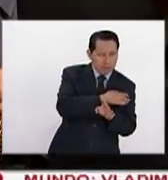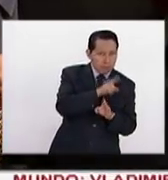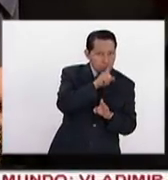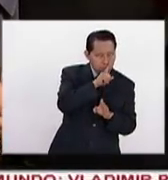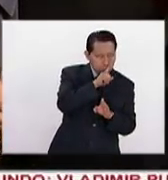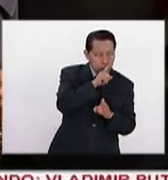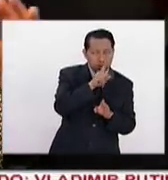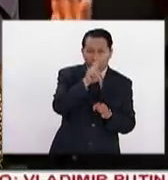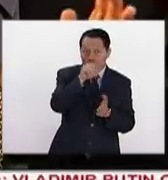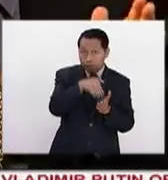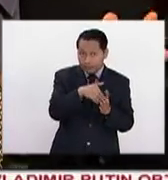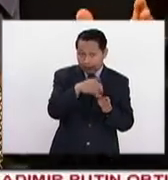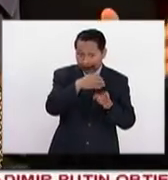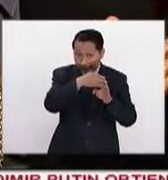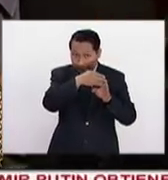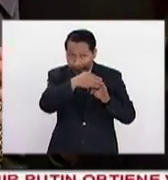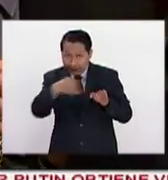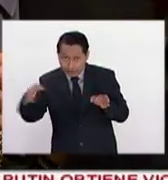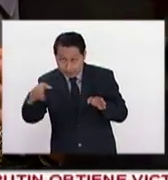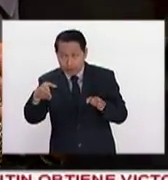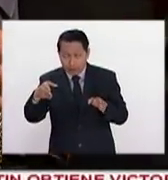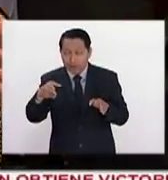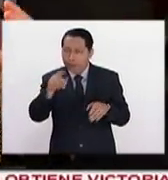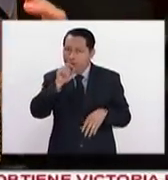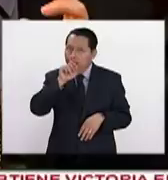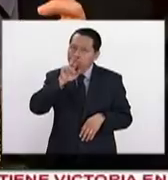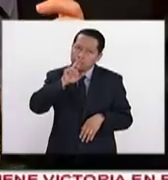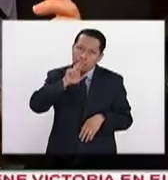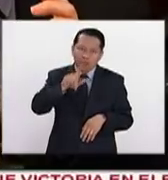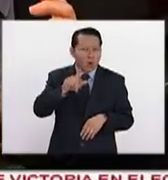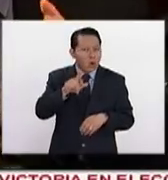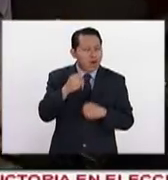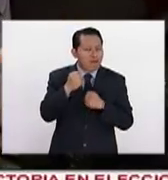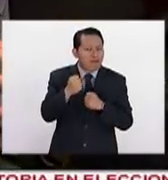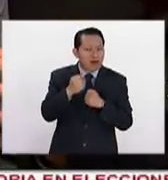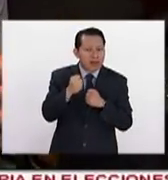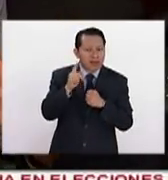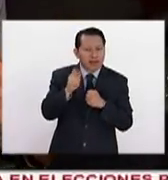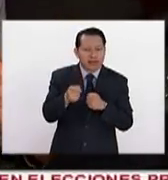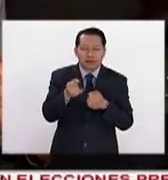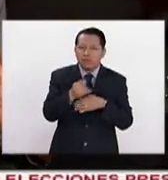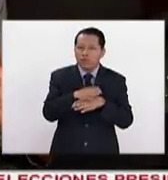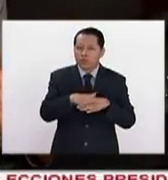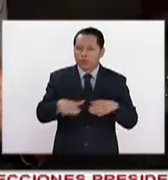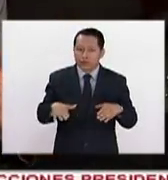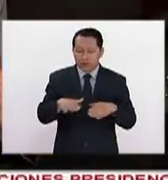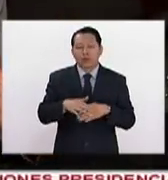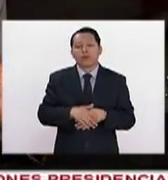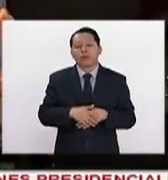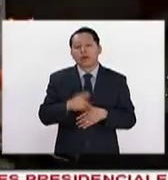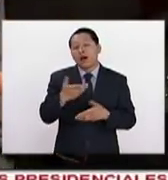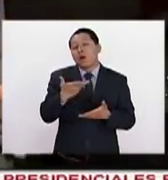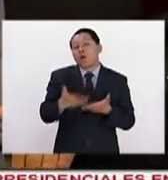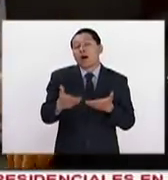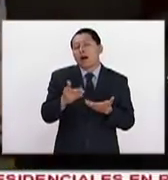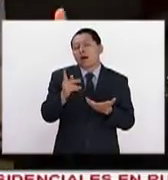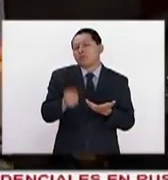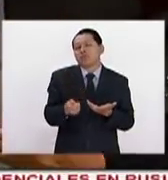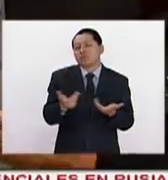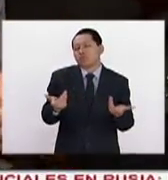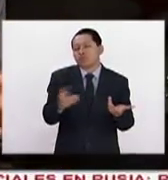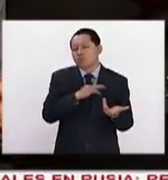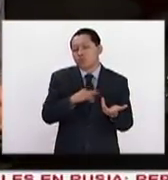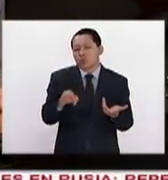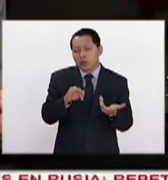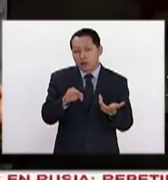O sea, el 2000 para adelante dio un brinco cuantitativo en materia de información. Ahora, si me preguntas, ¿y eso